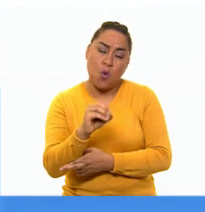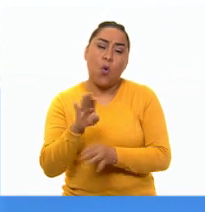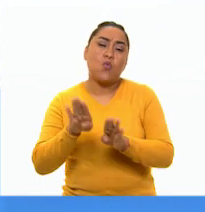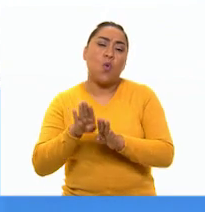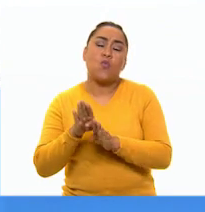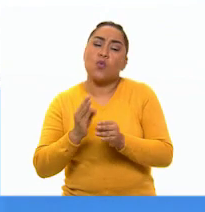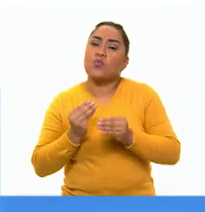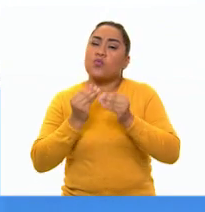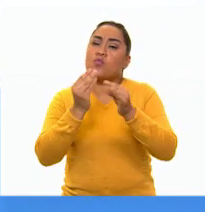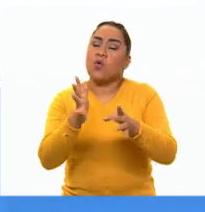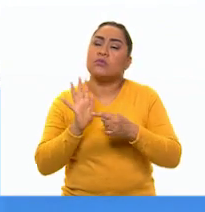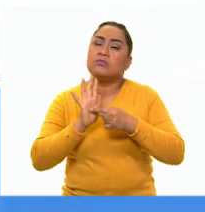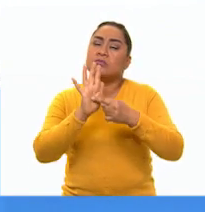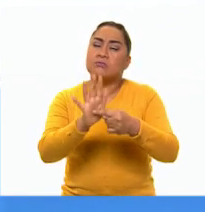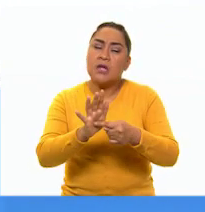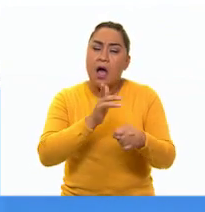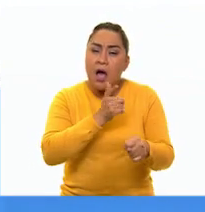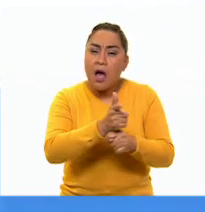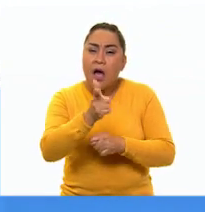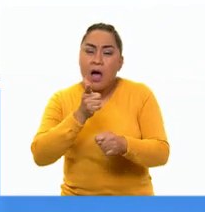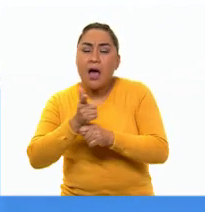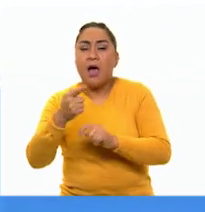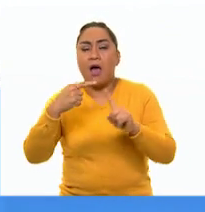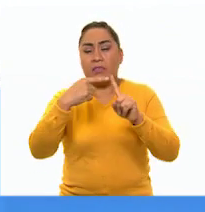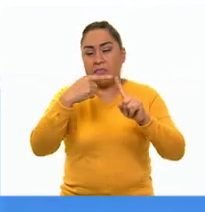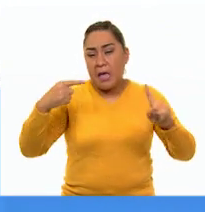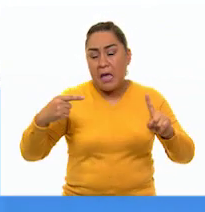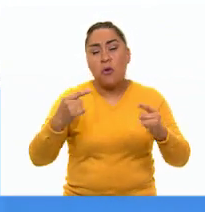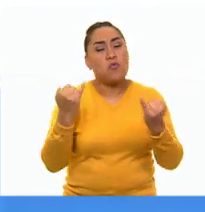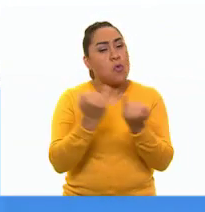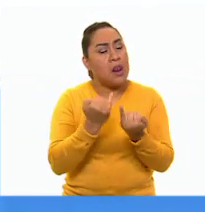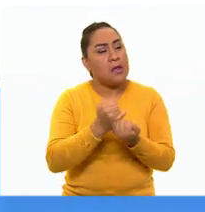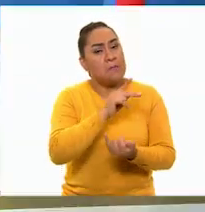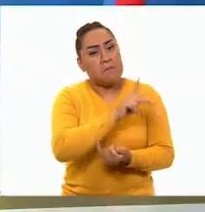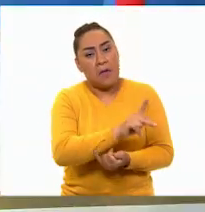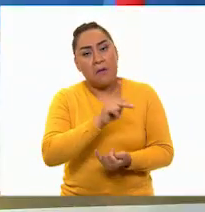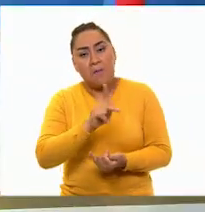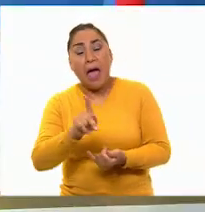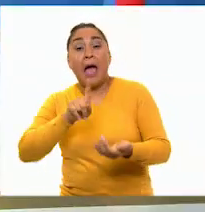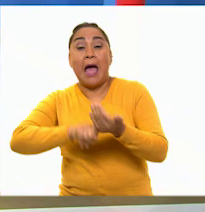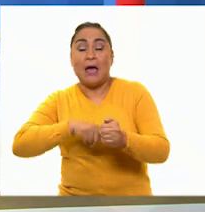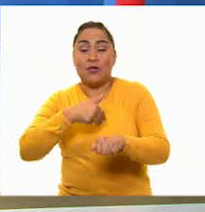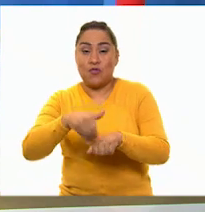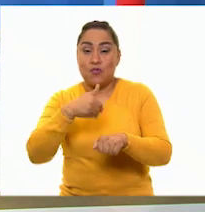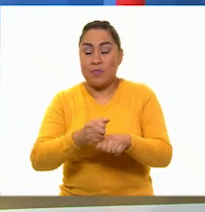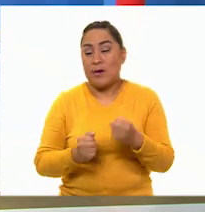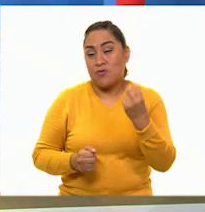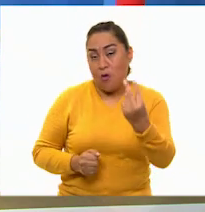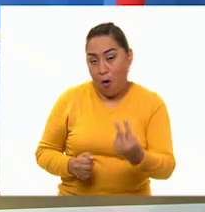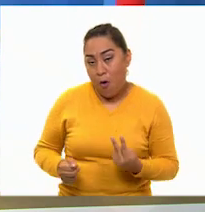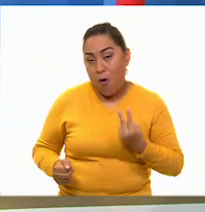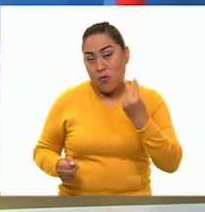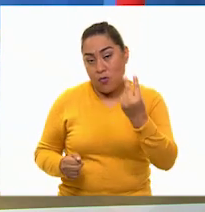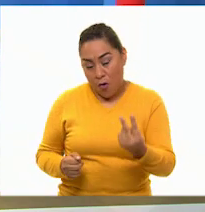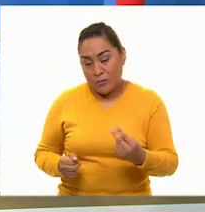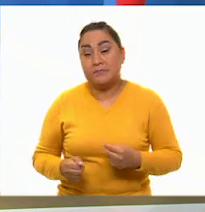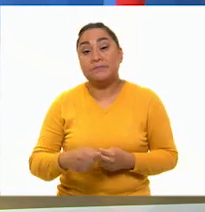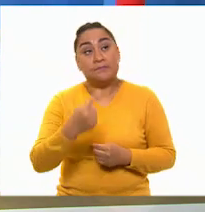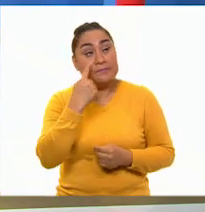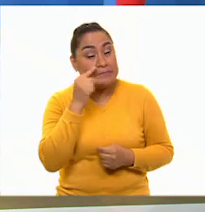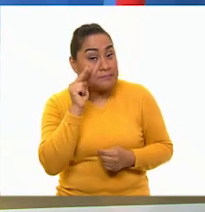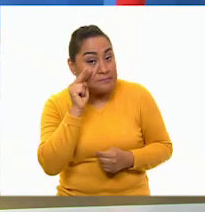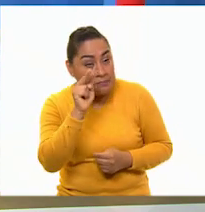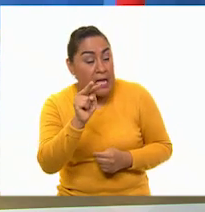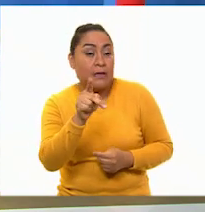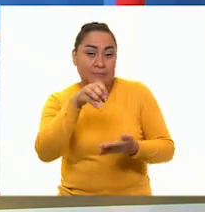manera de encontrar divisores comunes de dos números. Muy bien. Vamos a verlo y tome nota de